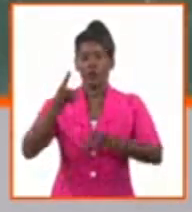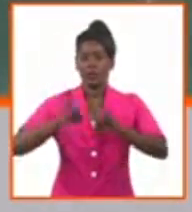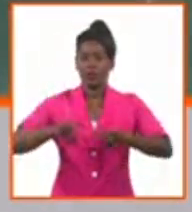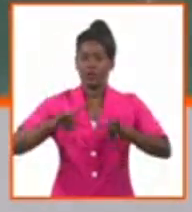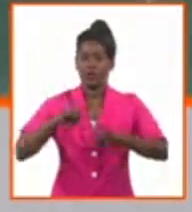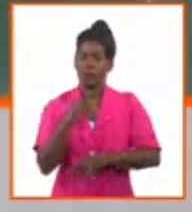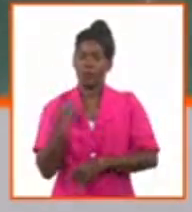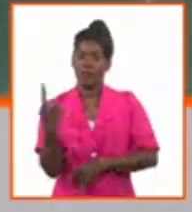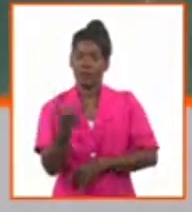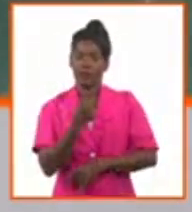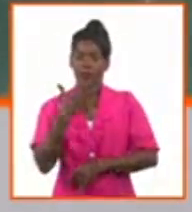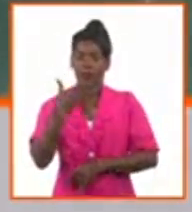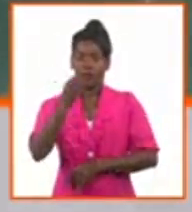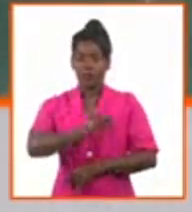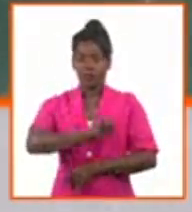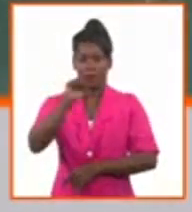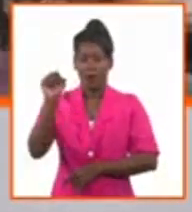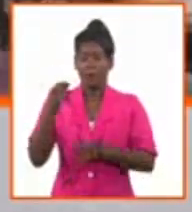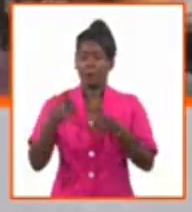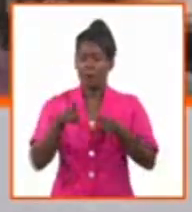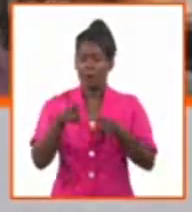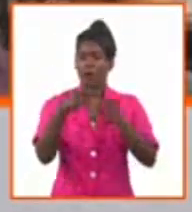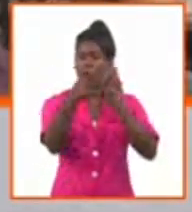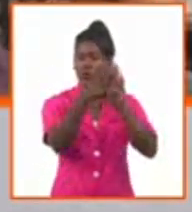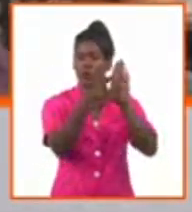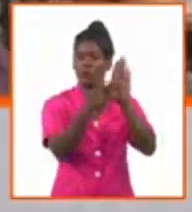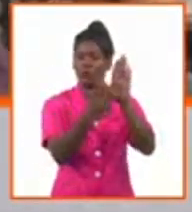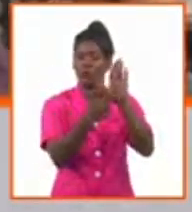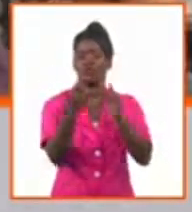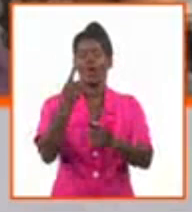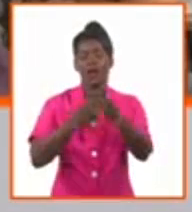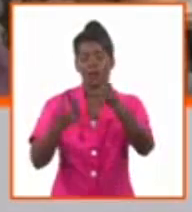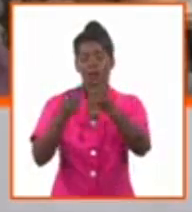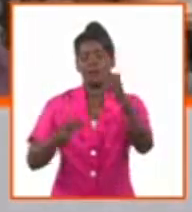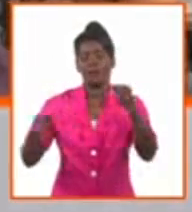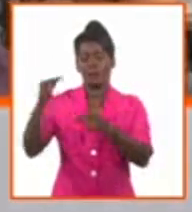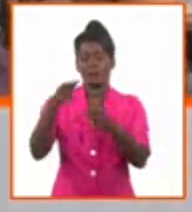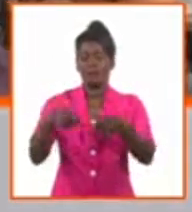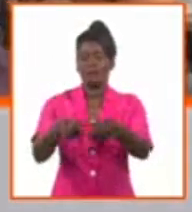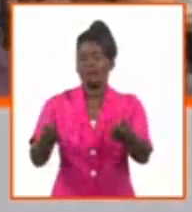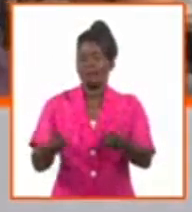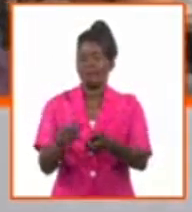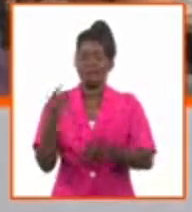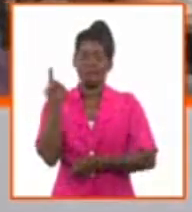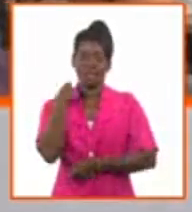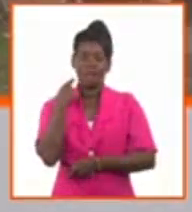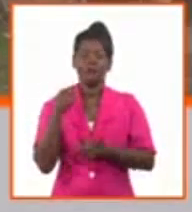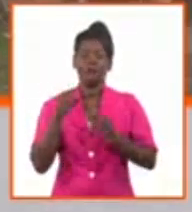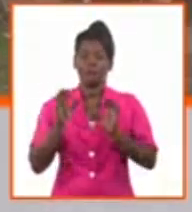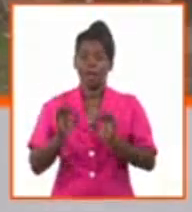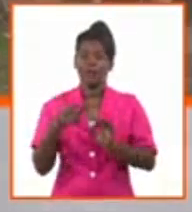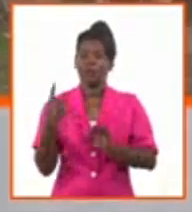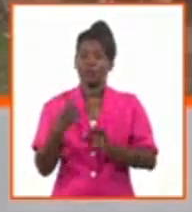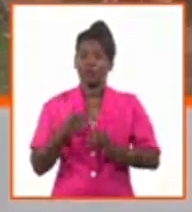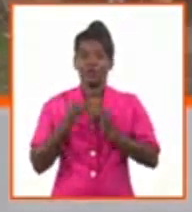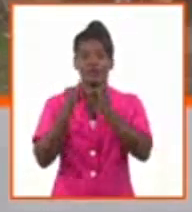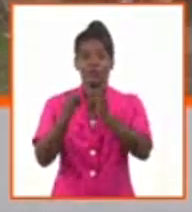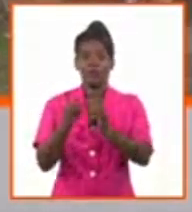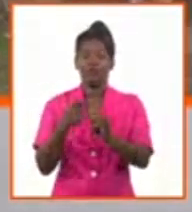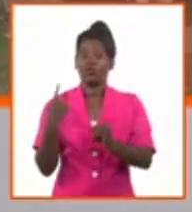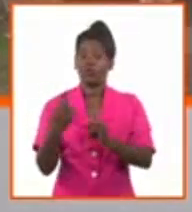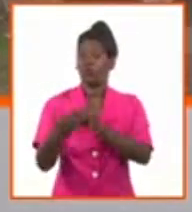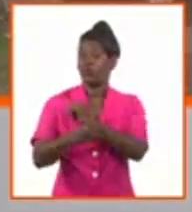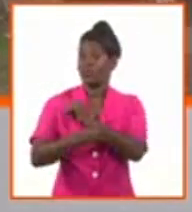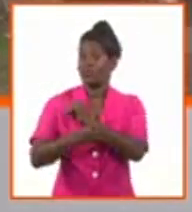comunitarios. Estas son, a grandes rasgos, algunas de las prioridades que tiene el 10º Congreso de la FEU. Insistimos, lo decíamos ya, tiene